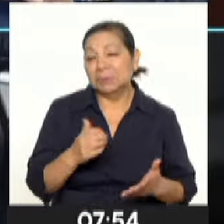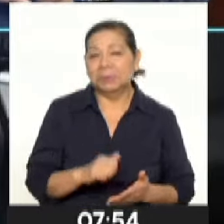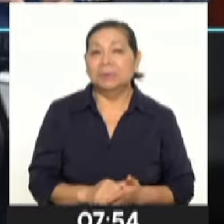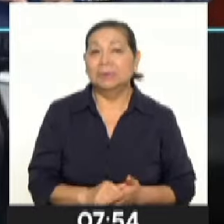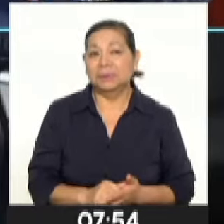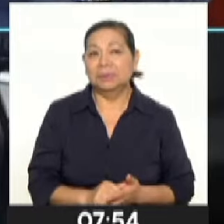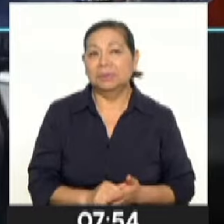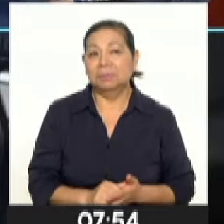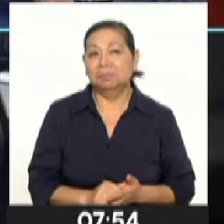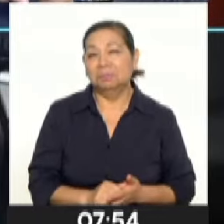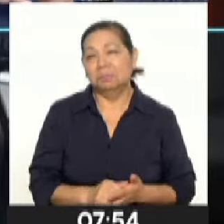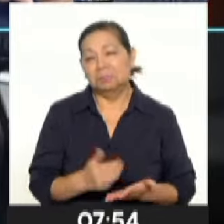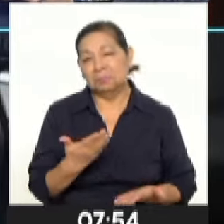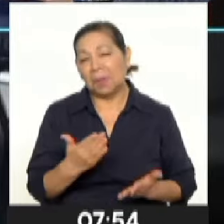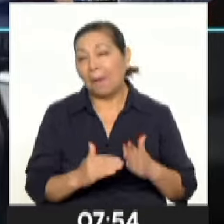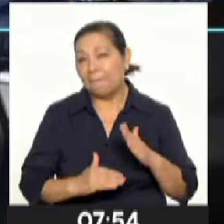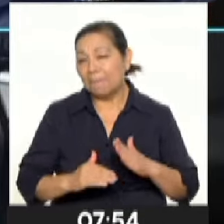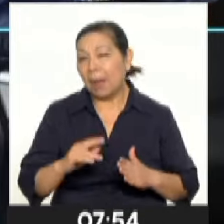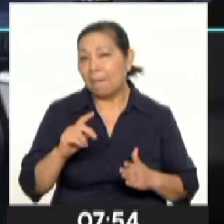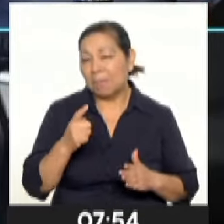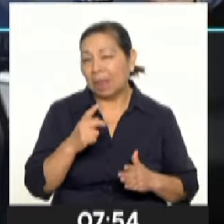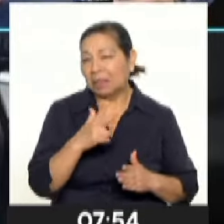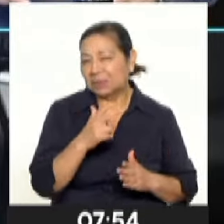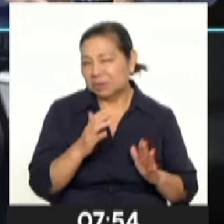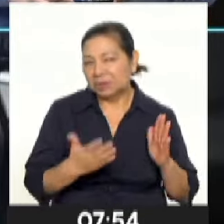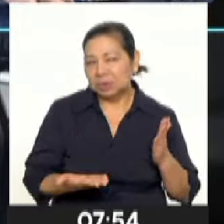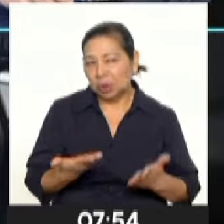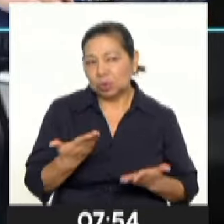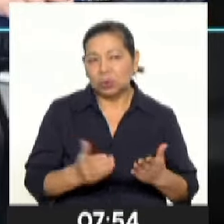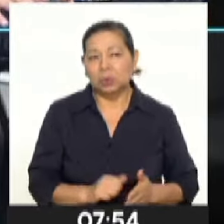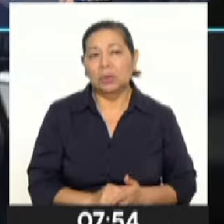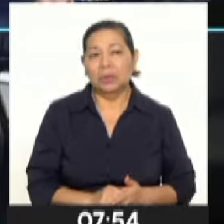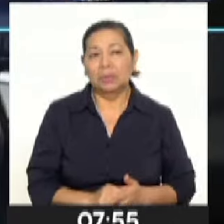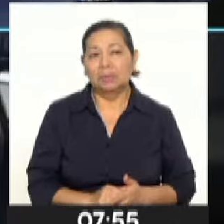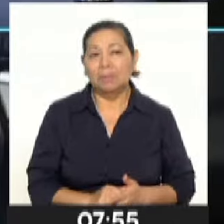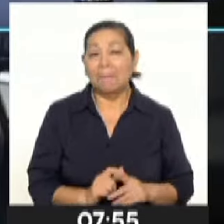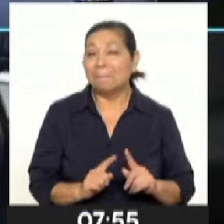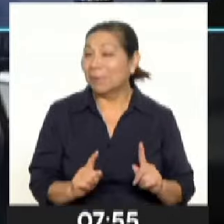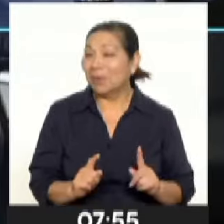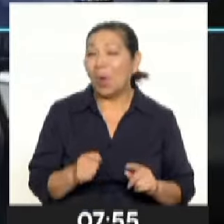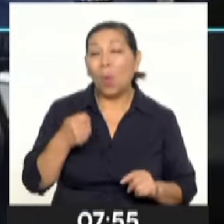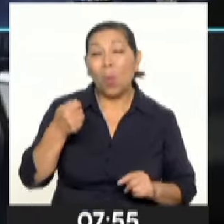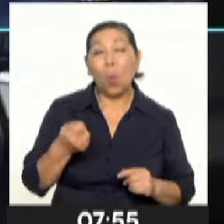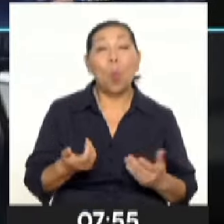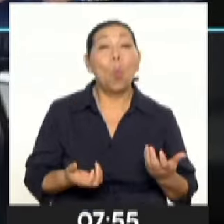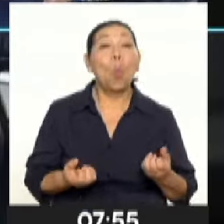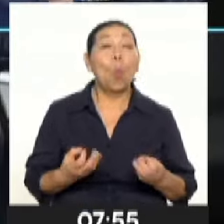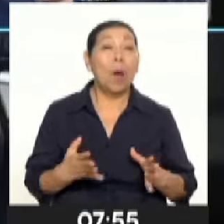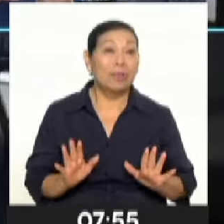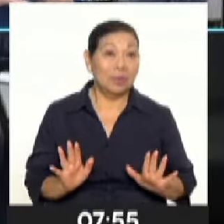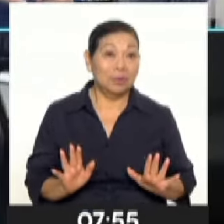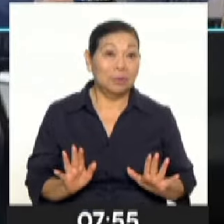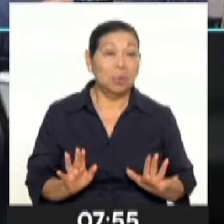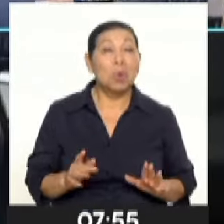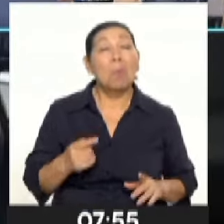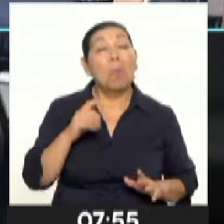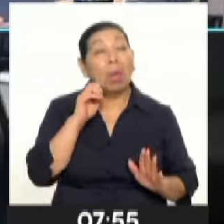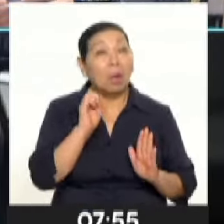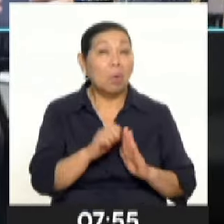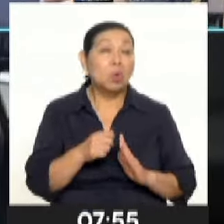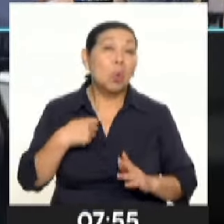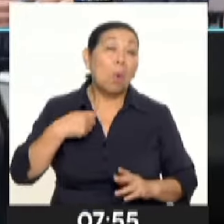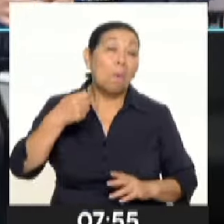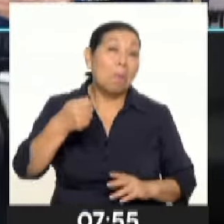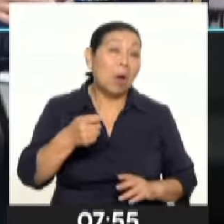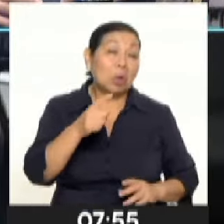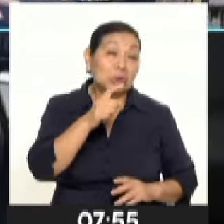sistema es mayor, es 1.300 soles aproximadamente. Y acá no hay un mínimo de aportes. Pero claro, evidentemente, si yo aporto 100 soles, no